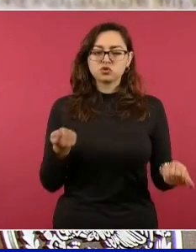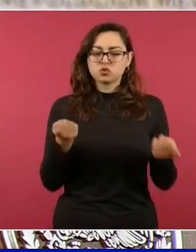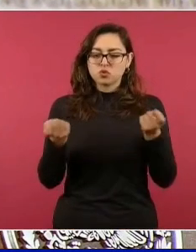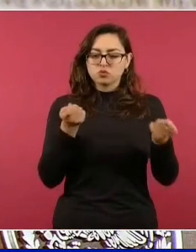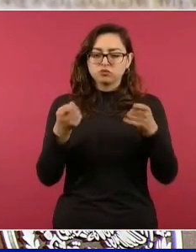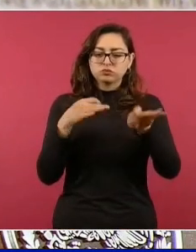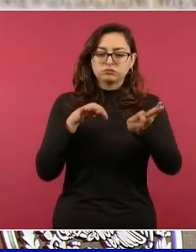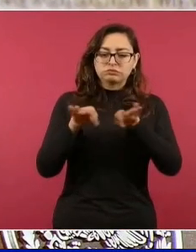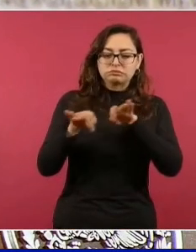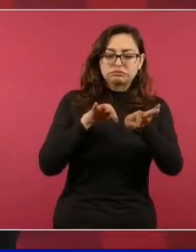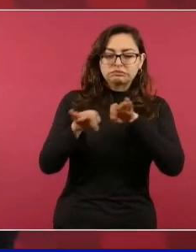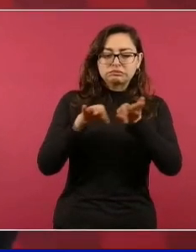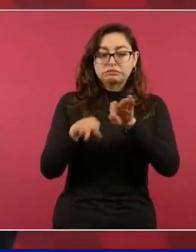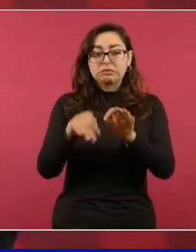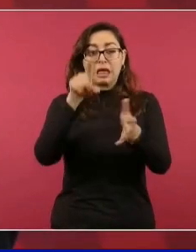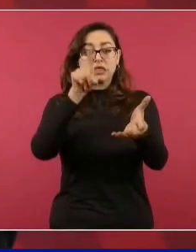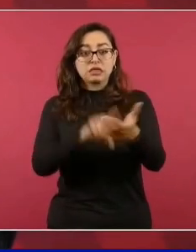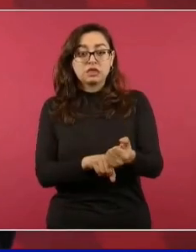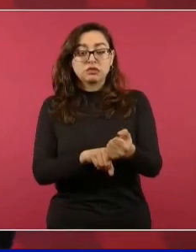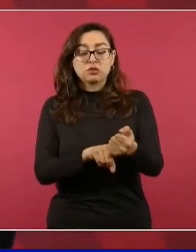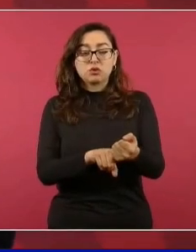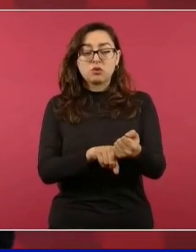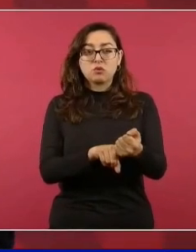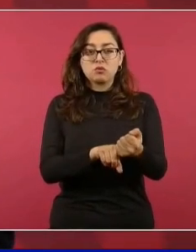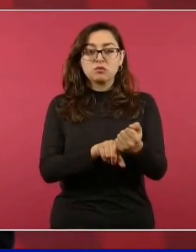poco personal,